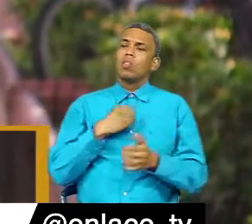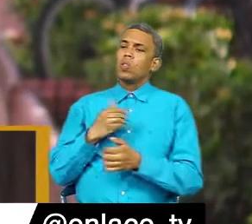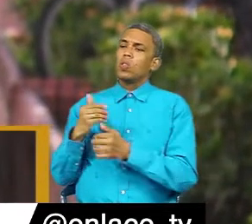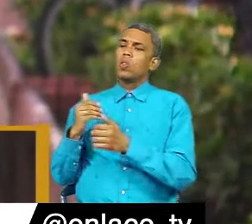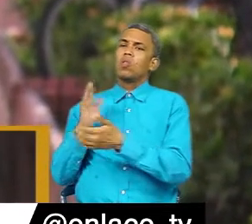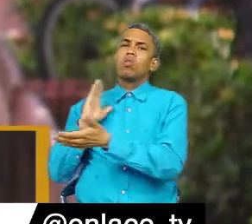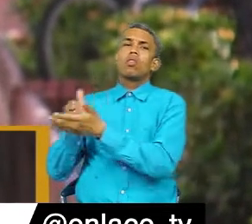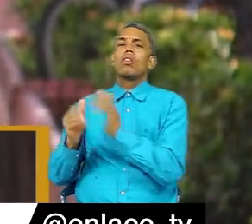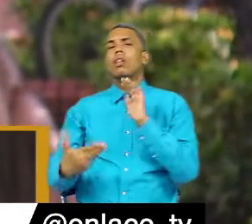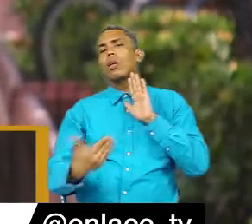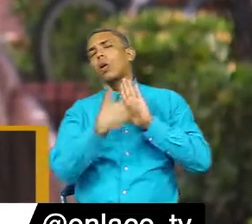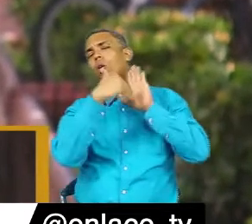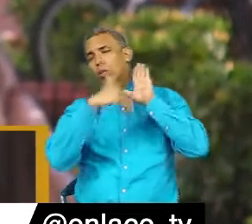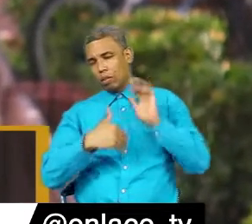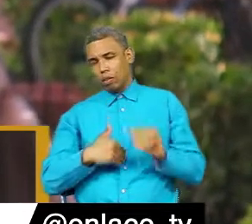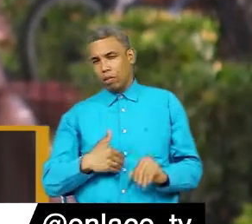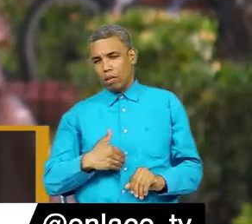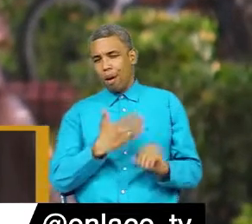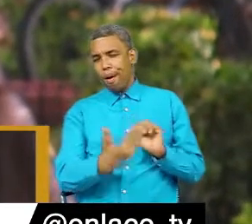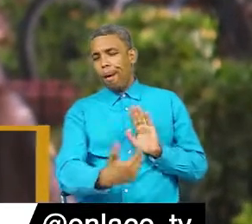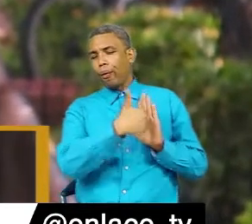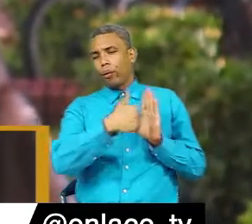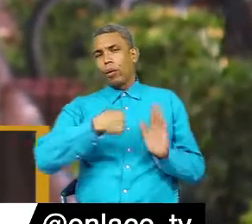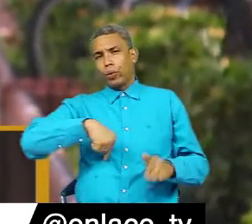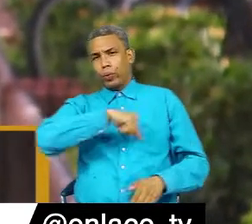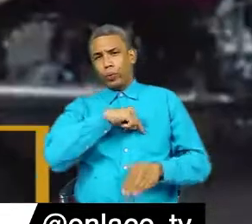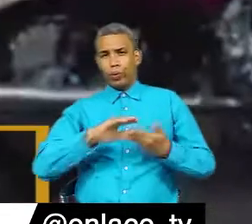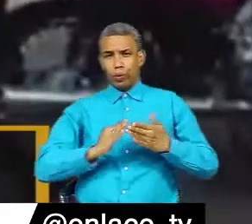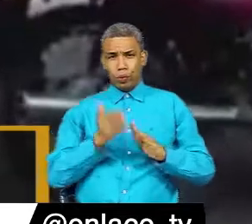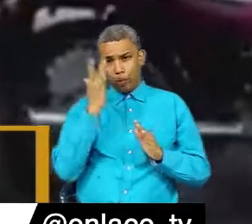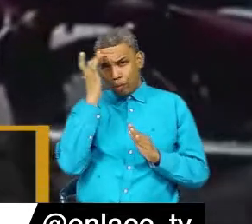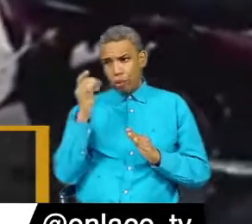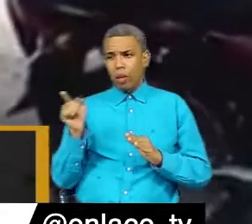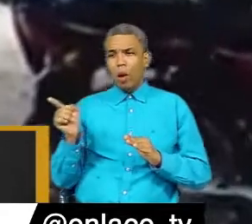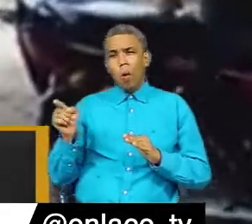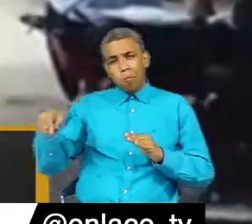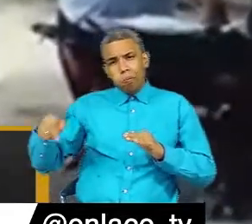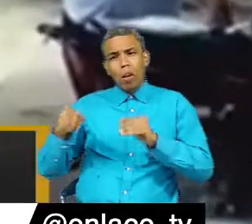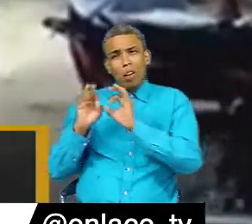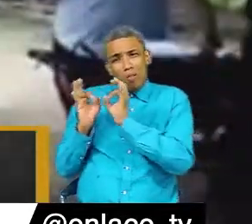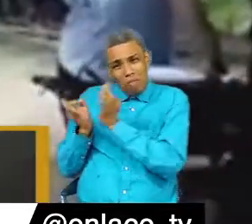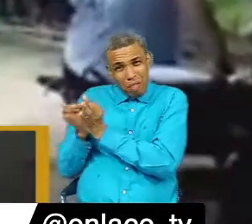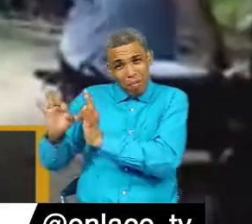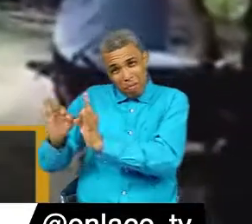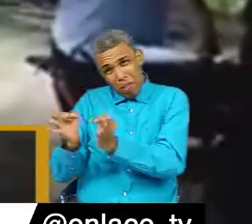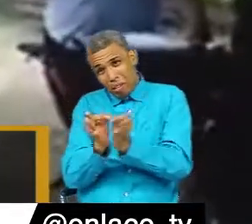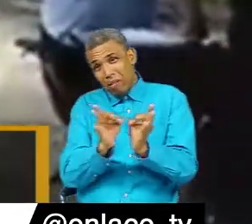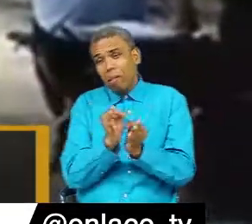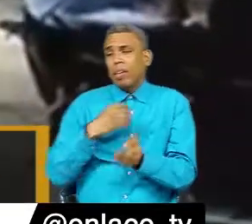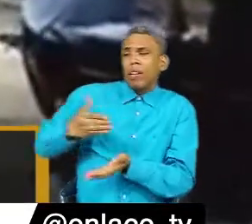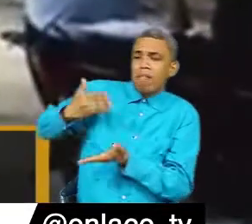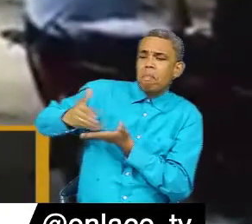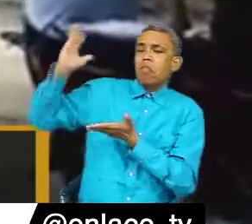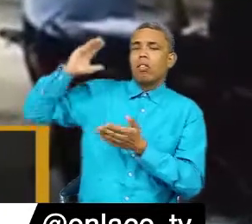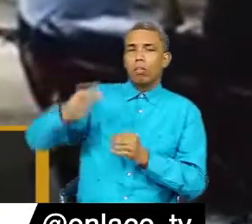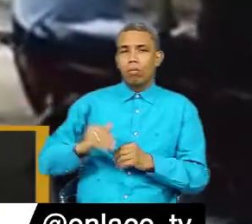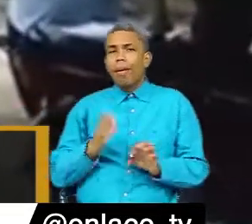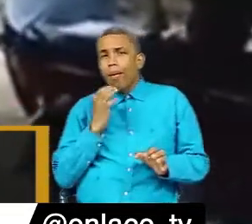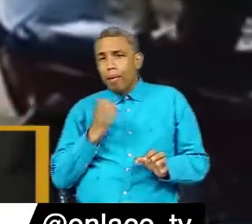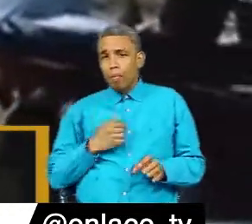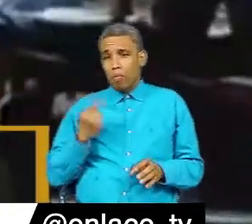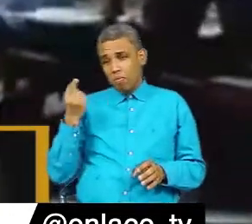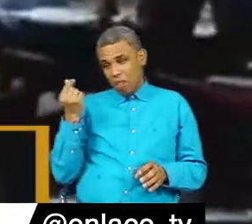Centro, con desalojos que se vienen haciendo a familias de este corregimiento. Dicen los afectados que por haber pagado ya las viviendas que hoy ocupan,